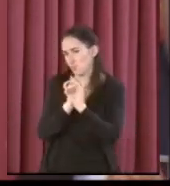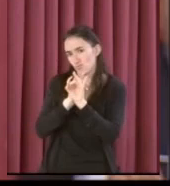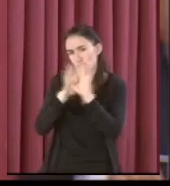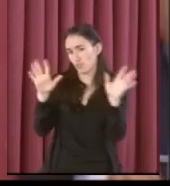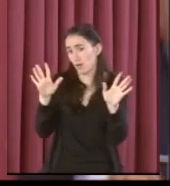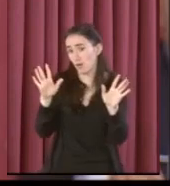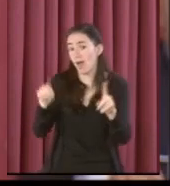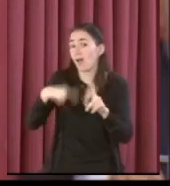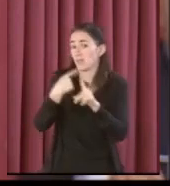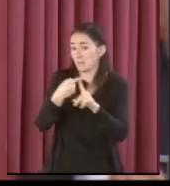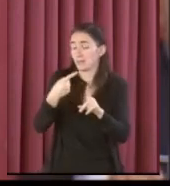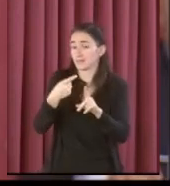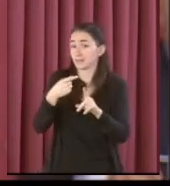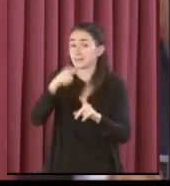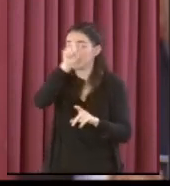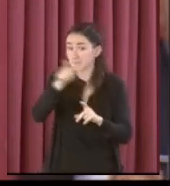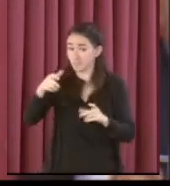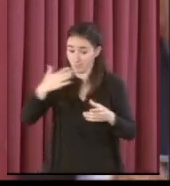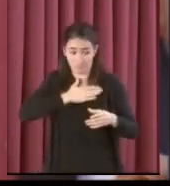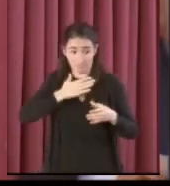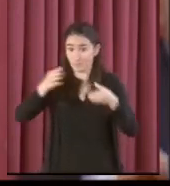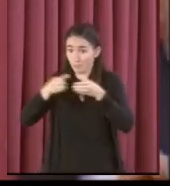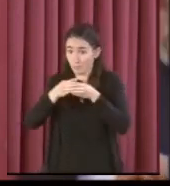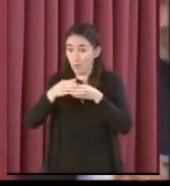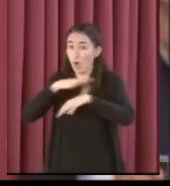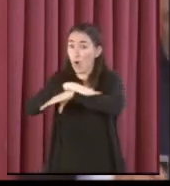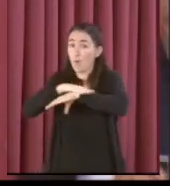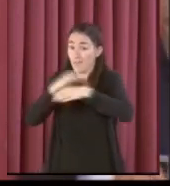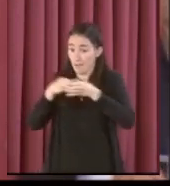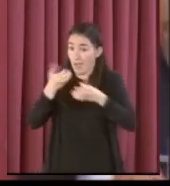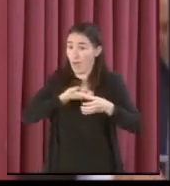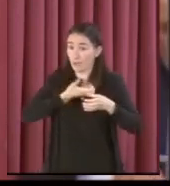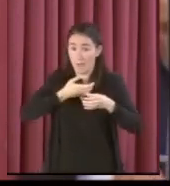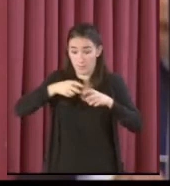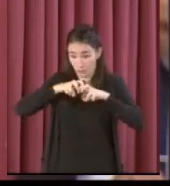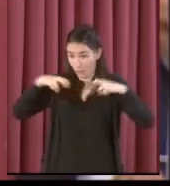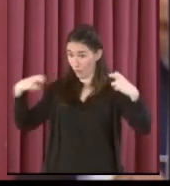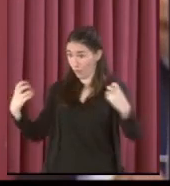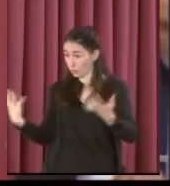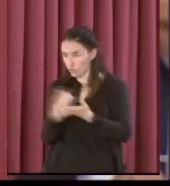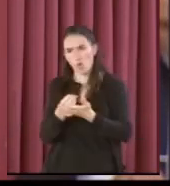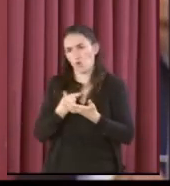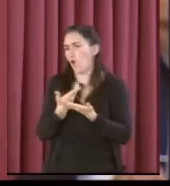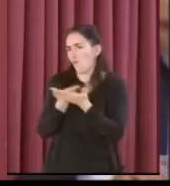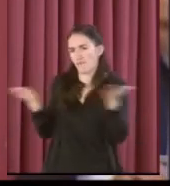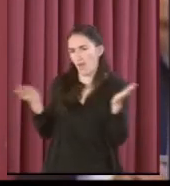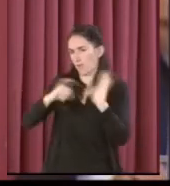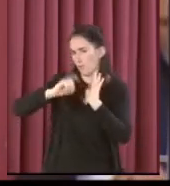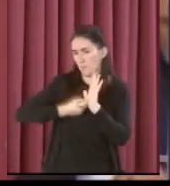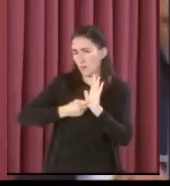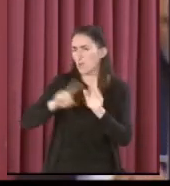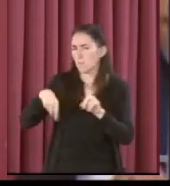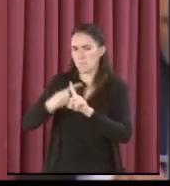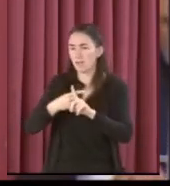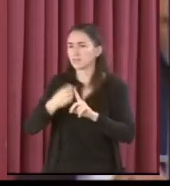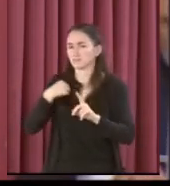confío plenamente en la capacidad de este equipo de gobierno, de esta corporación, pero sobre todo y por encima de todo, confío en la